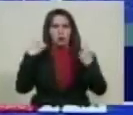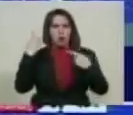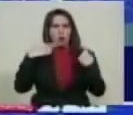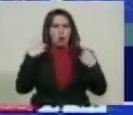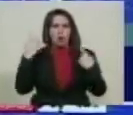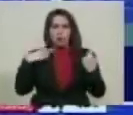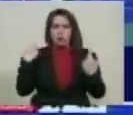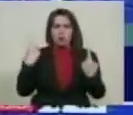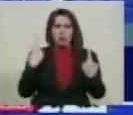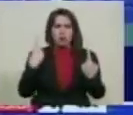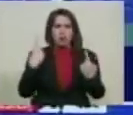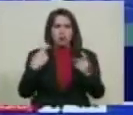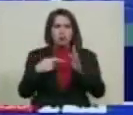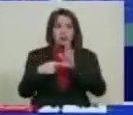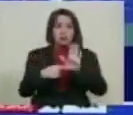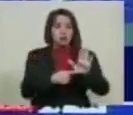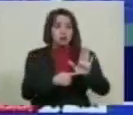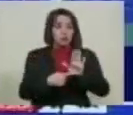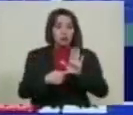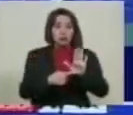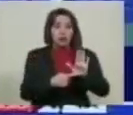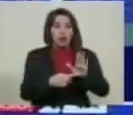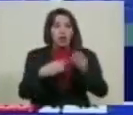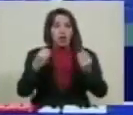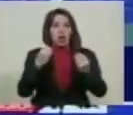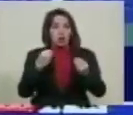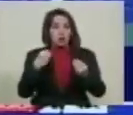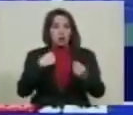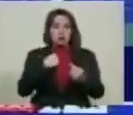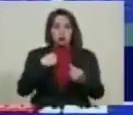Y eso que no mostré las imágenes caminando por las calles de Nueva York.